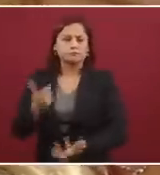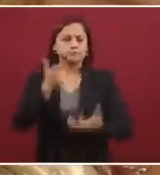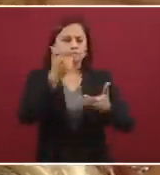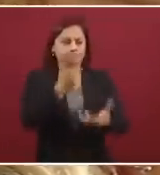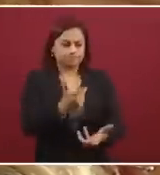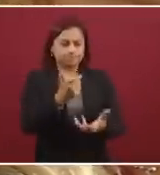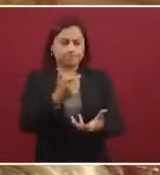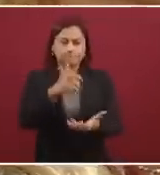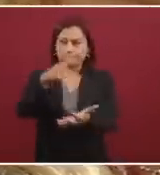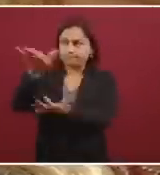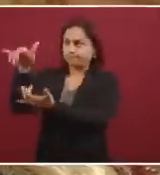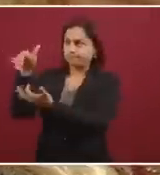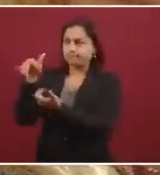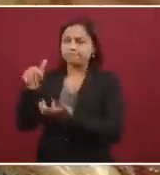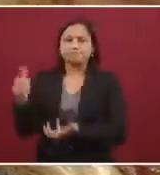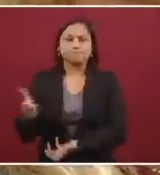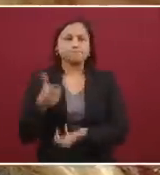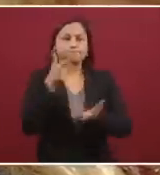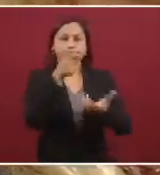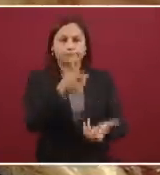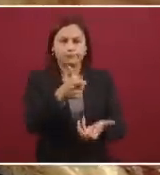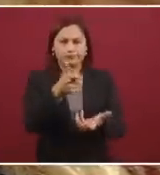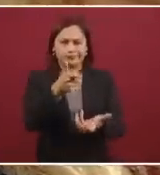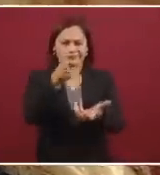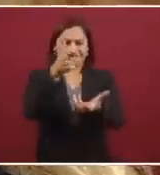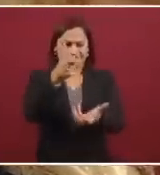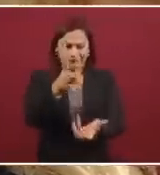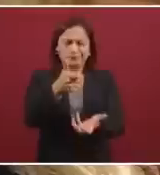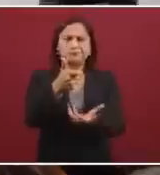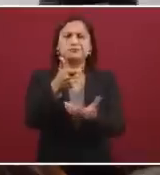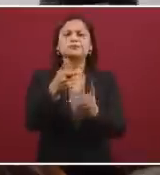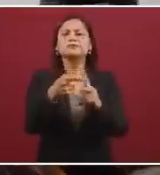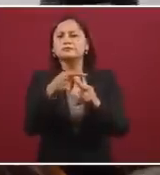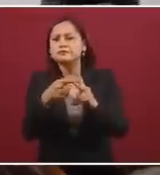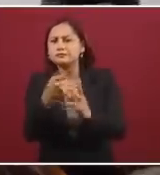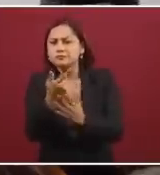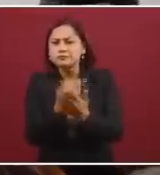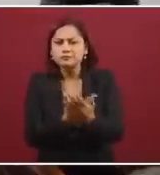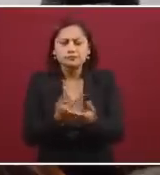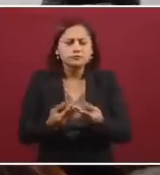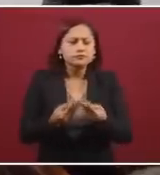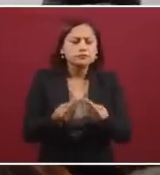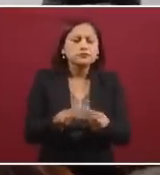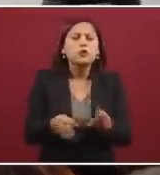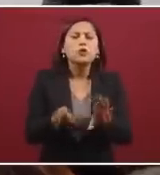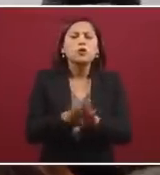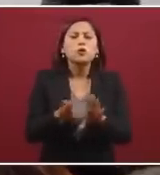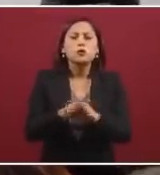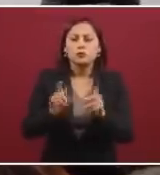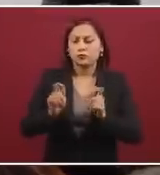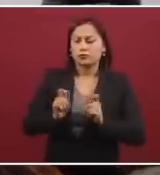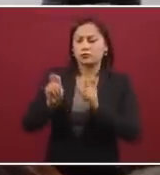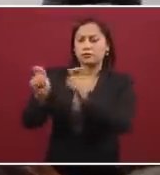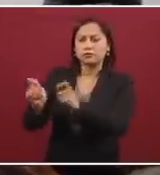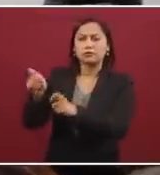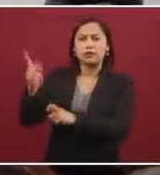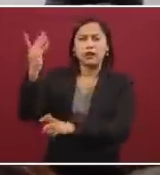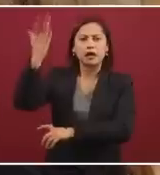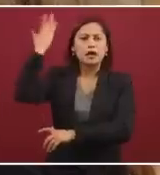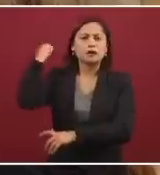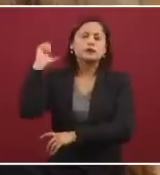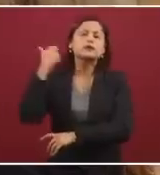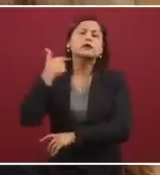dejaron a su canciller porque ese dinero se lo entregó la secretaria de relaciones exteriores que en ese momento encabezaba de luís videgaray caso